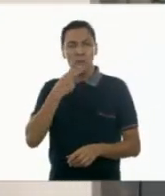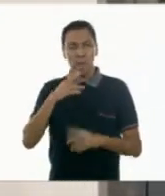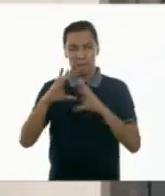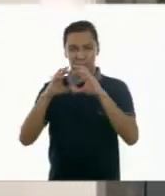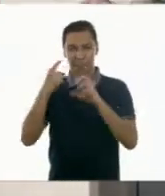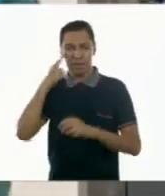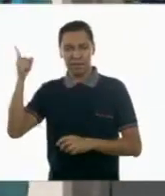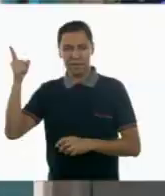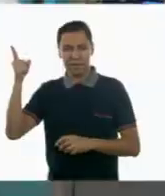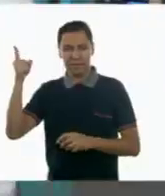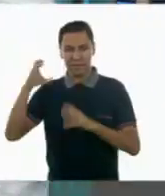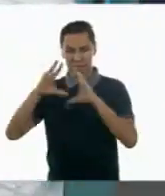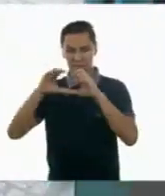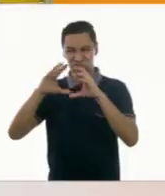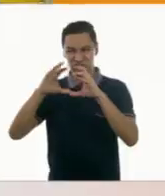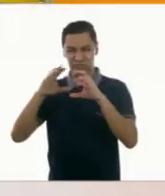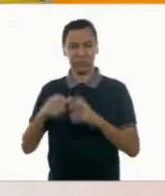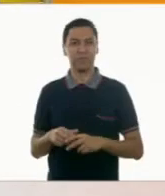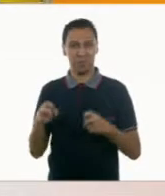dicho, y